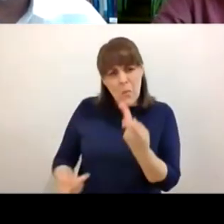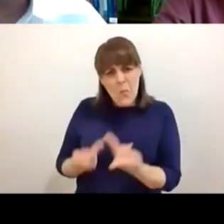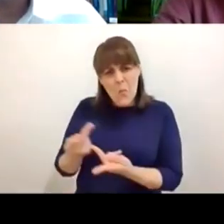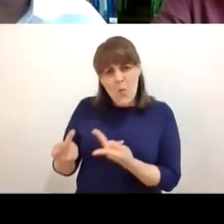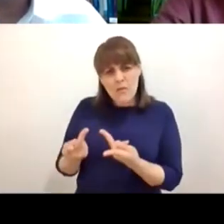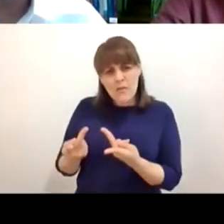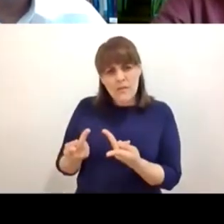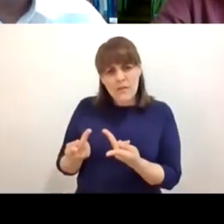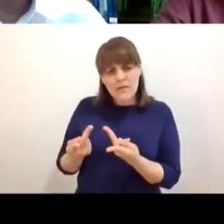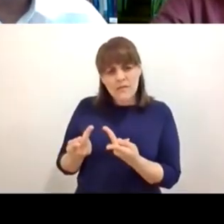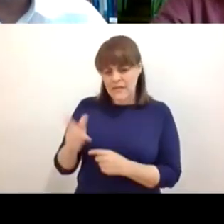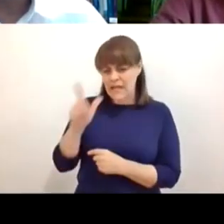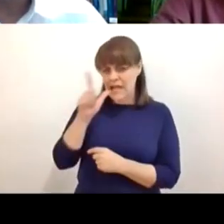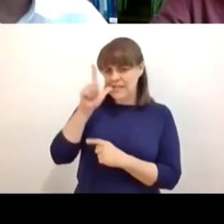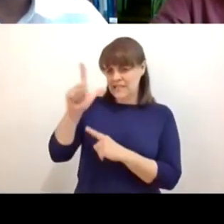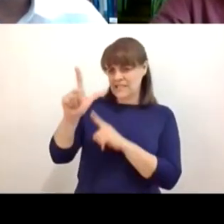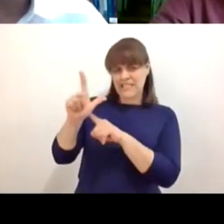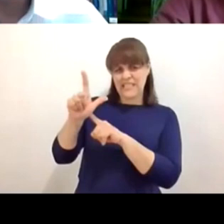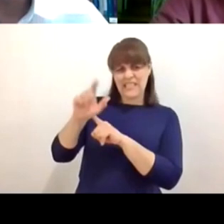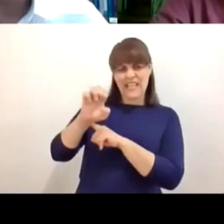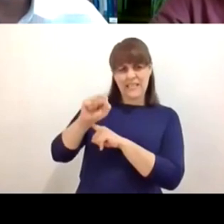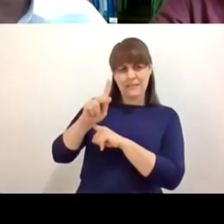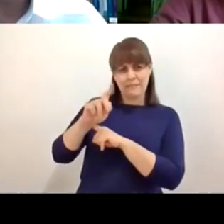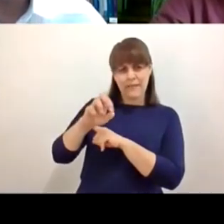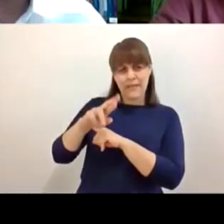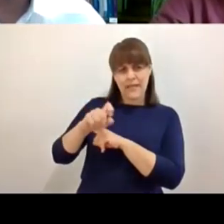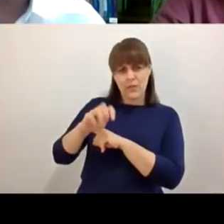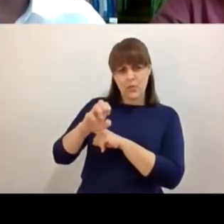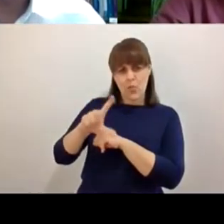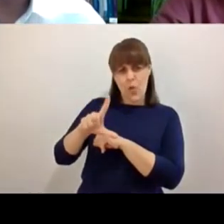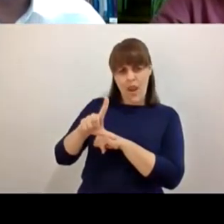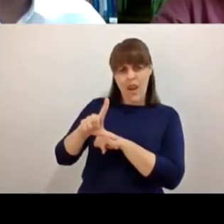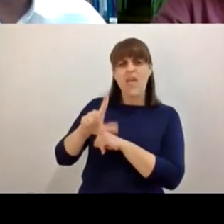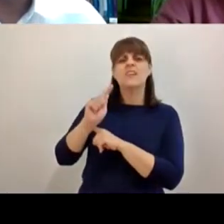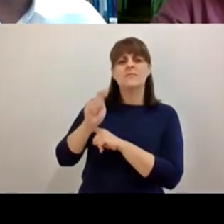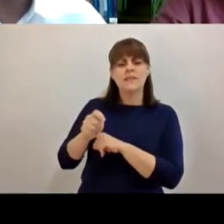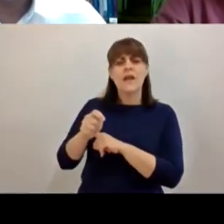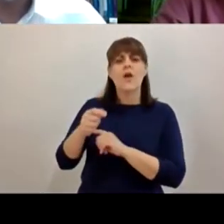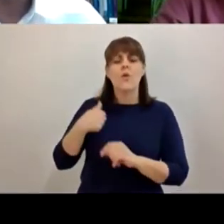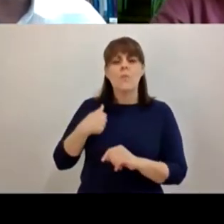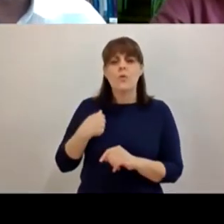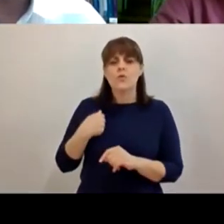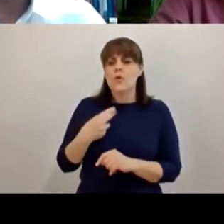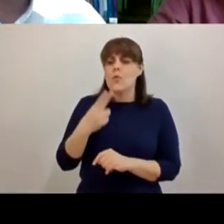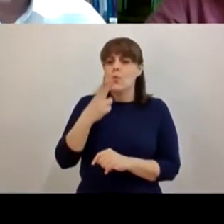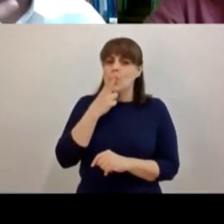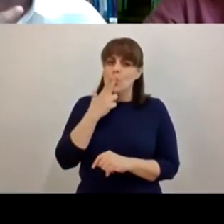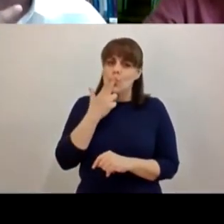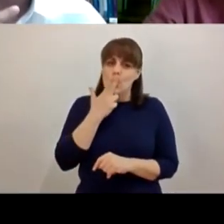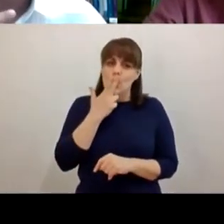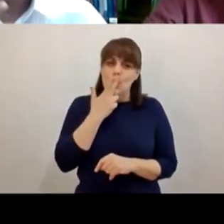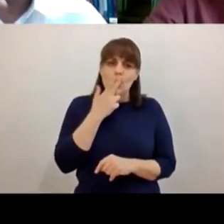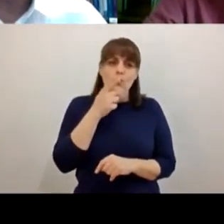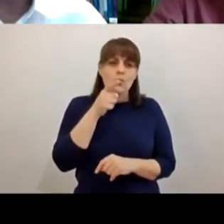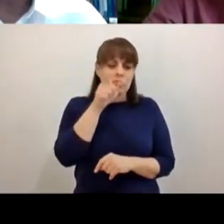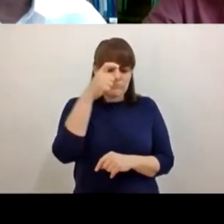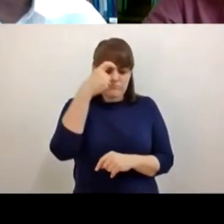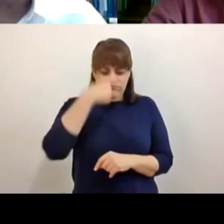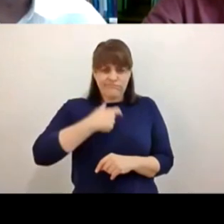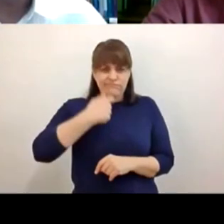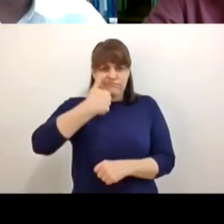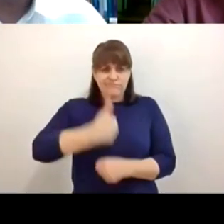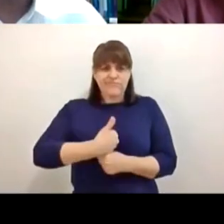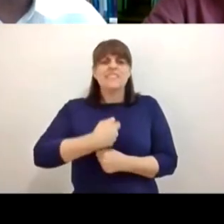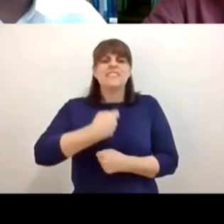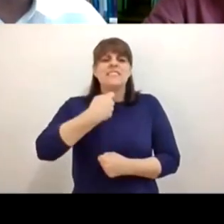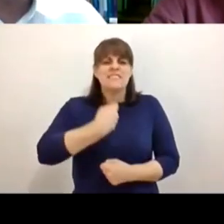aquello espiritual? Bueno, lo espiritual es precisamente aquello relacionado con valorar, valorar lo que haces, valorar lo que eres, valorar tus